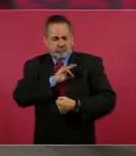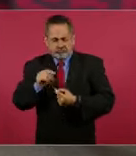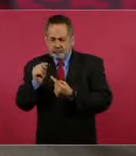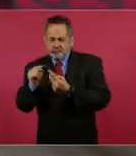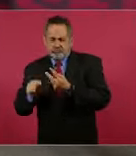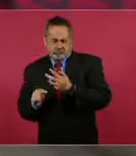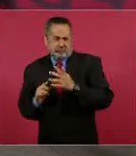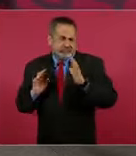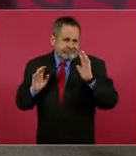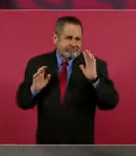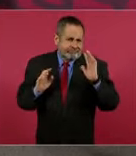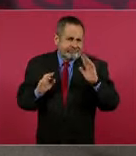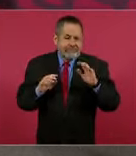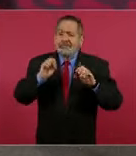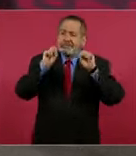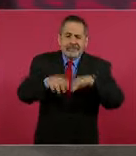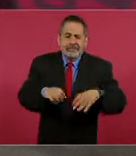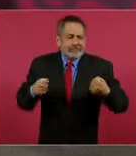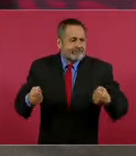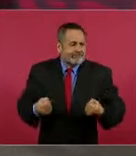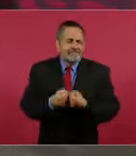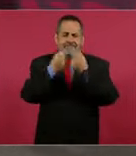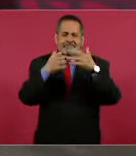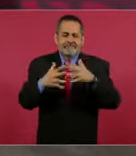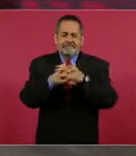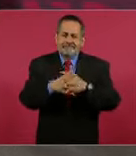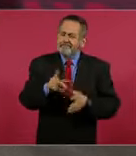Lo mejor es la no violencia,